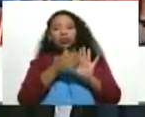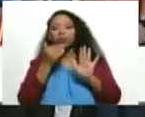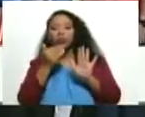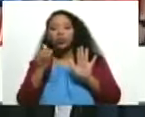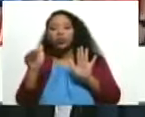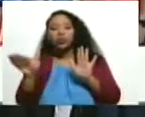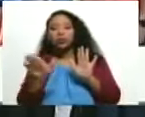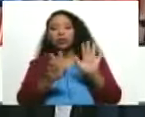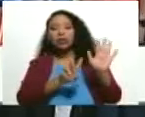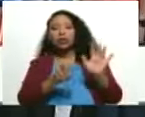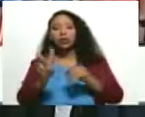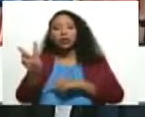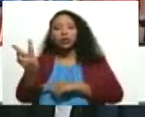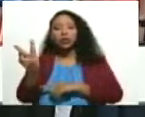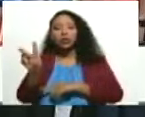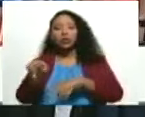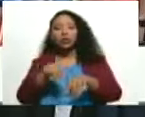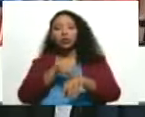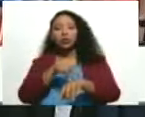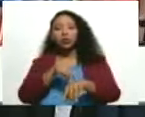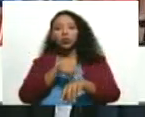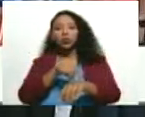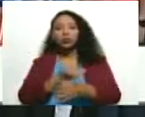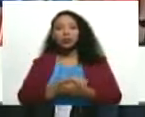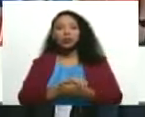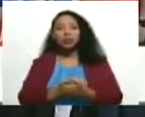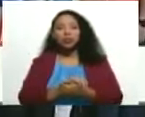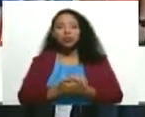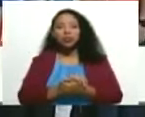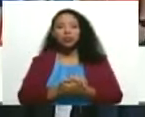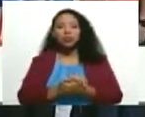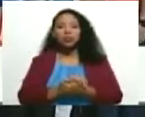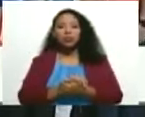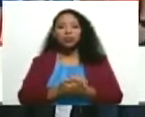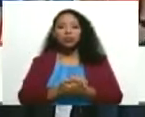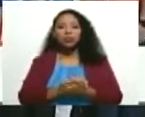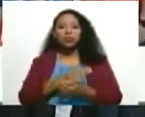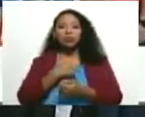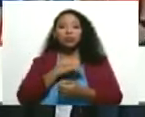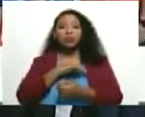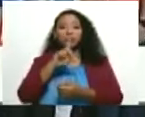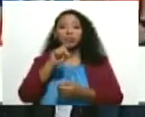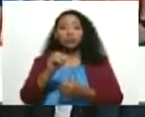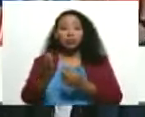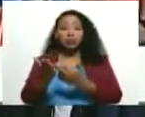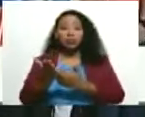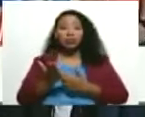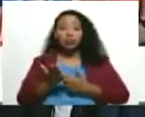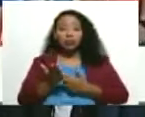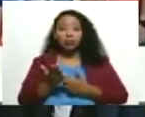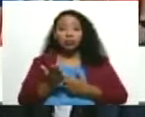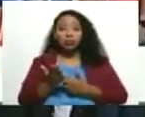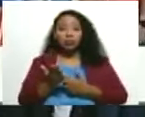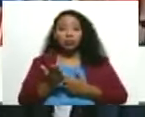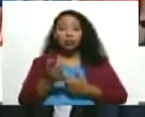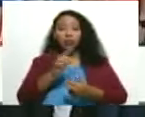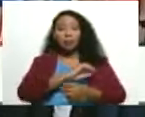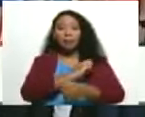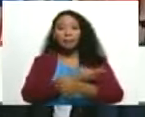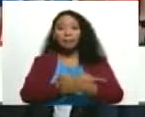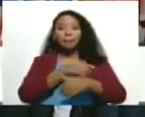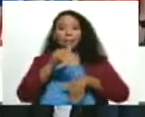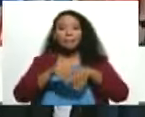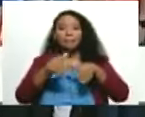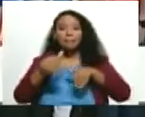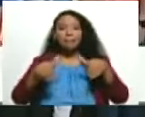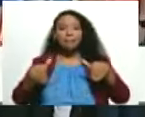próximas 72 horas. Hemos también recibido por parte del Poder Electoral